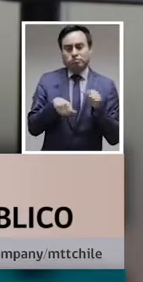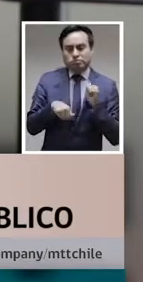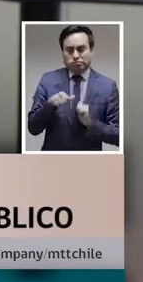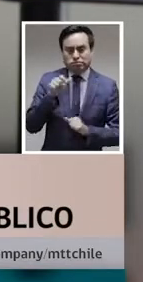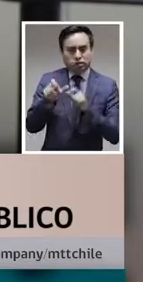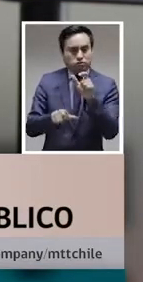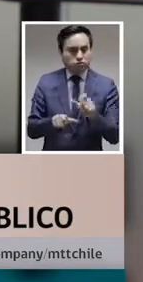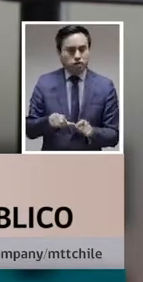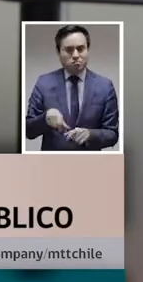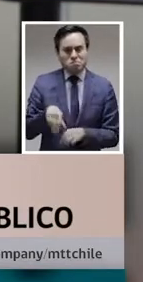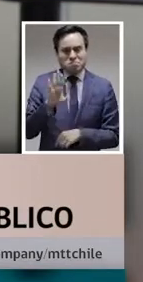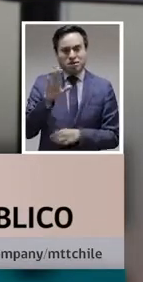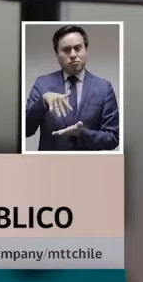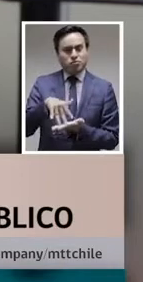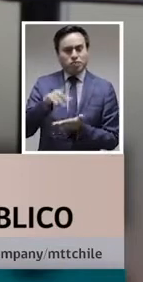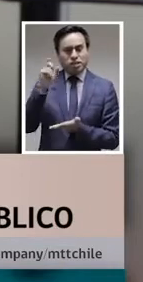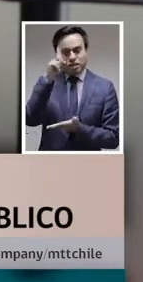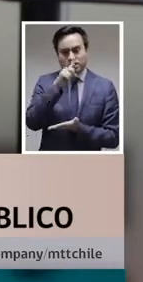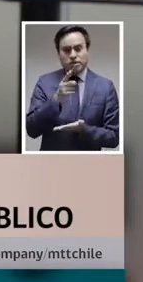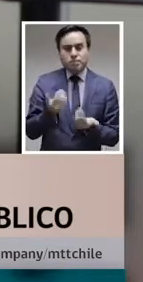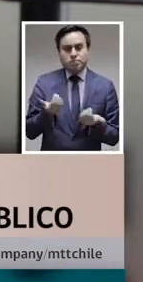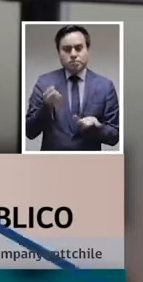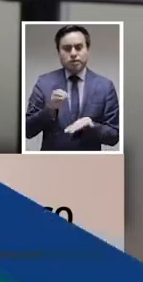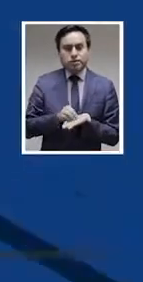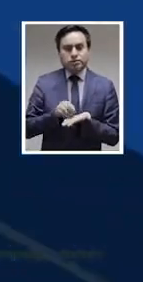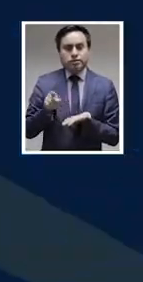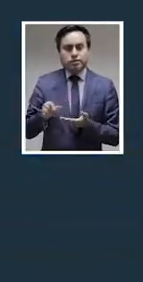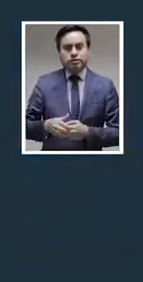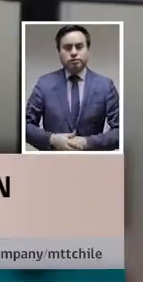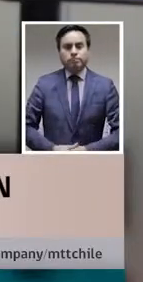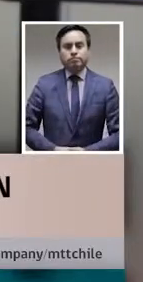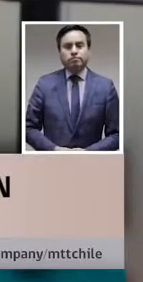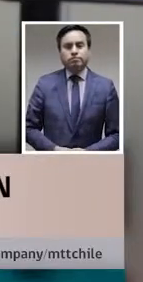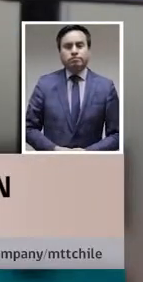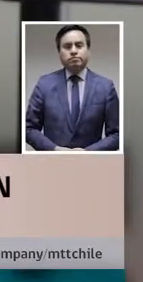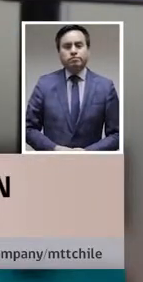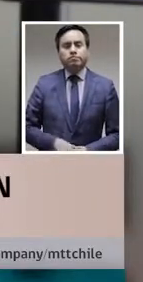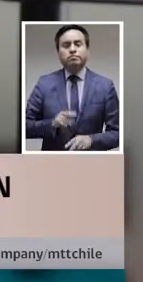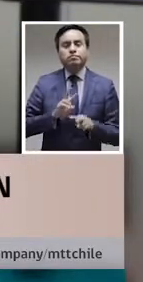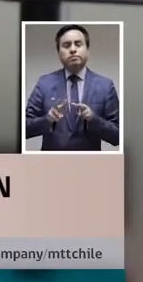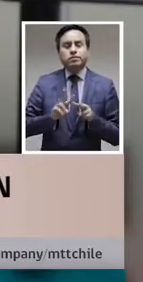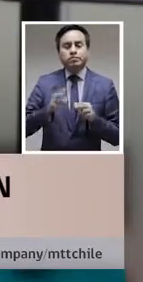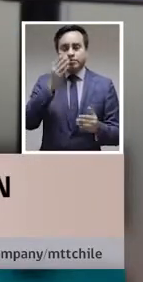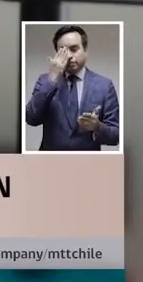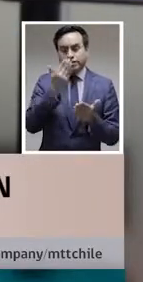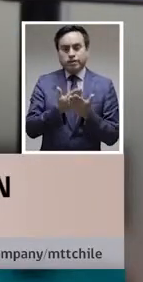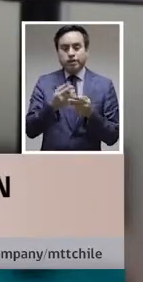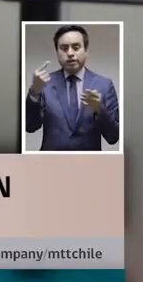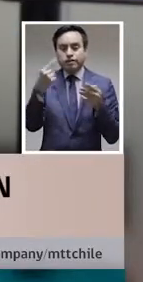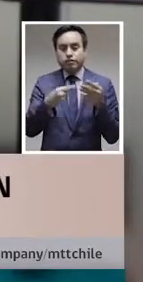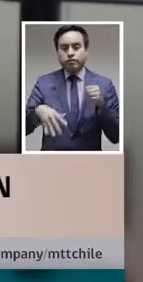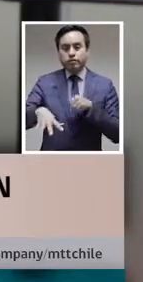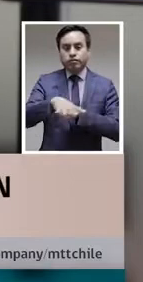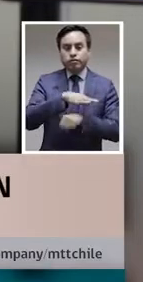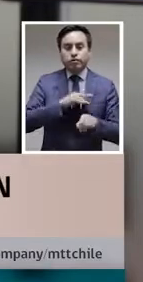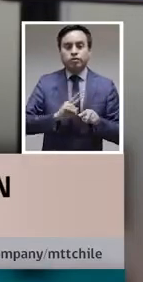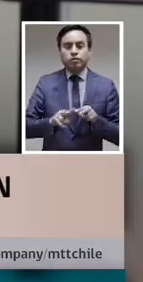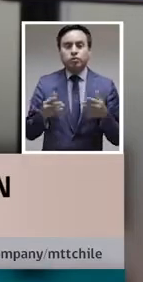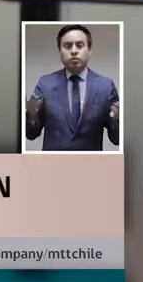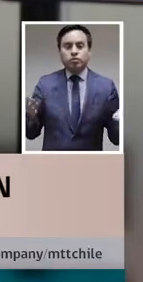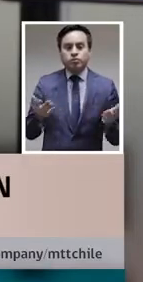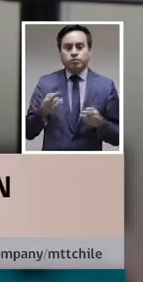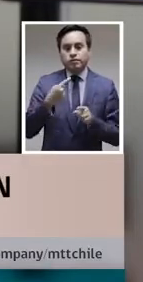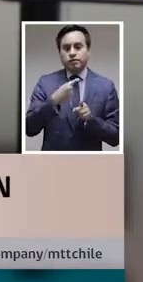a las personas más vulnerables y que más lo necesitan. ¿Cómo hicimos frente a toda esta situación?